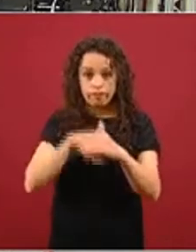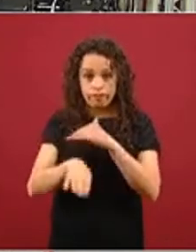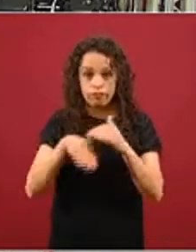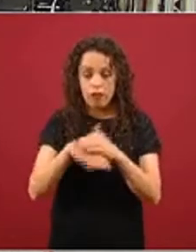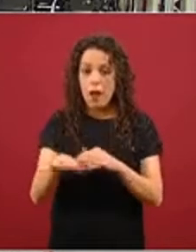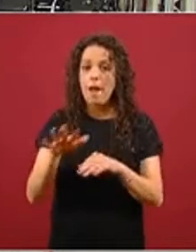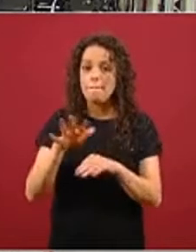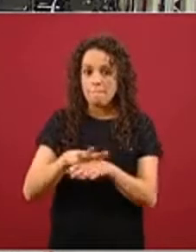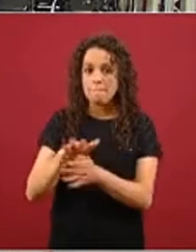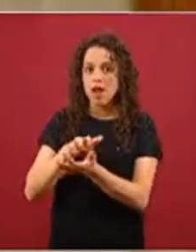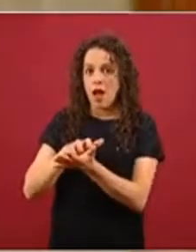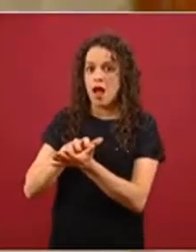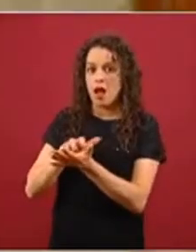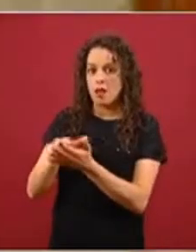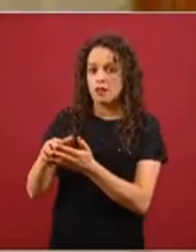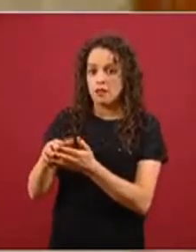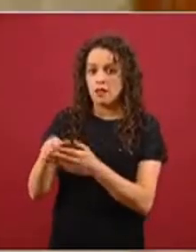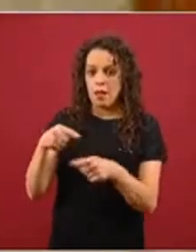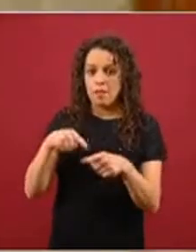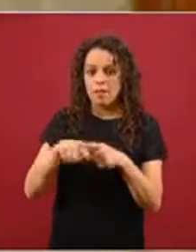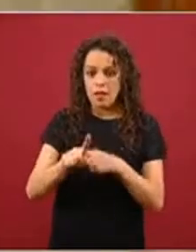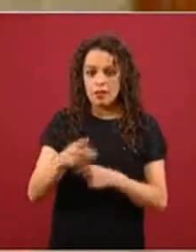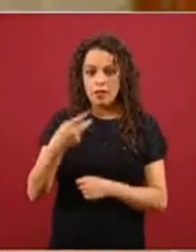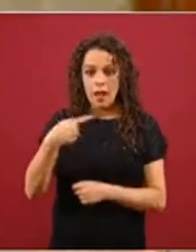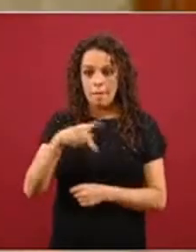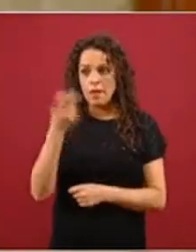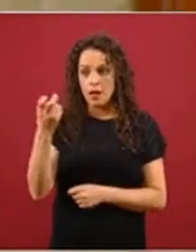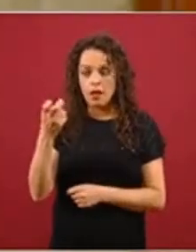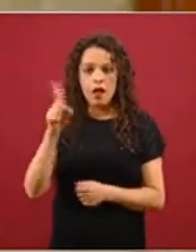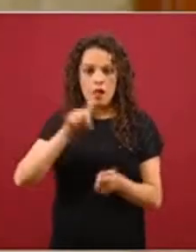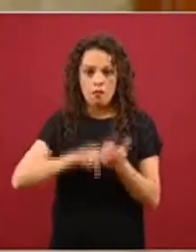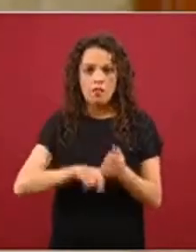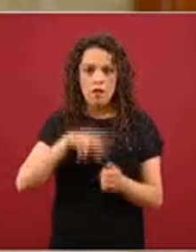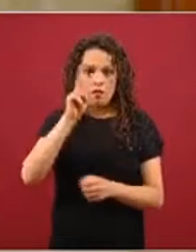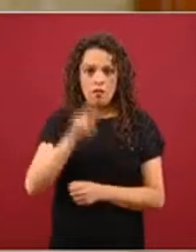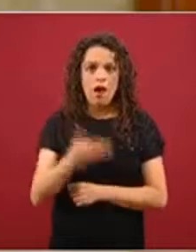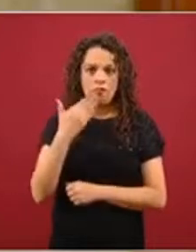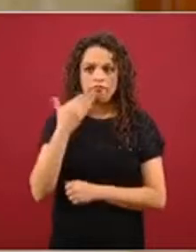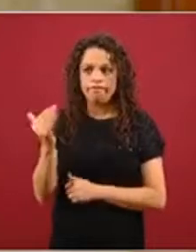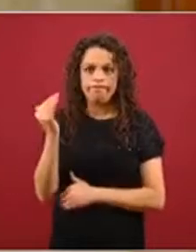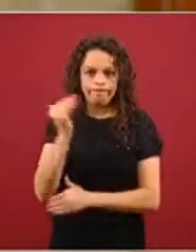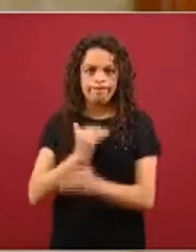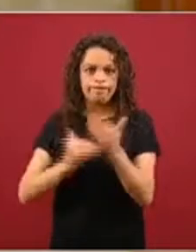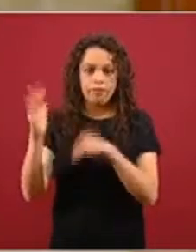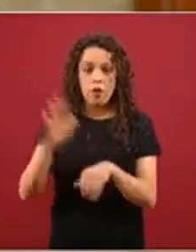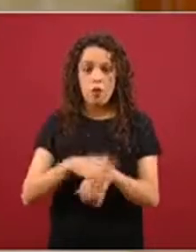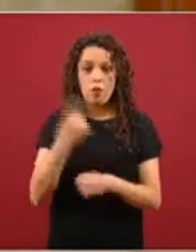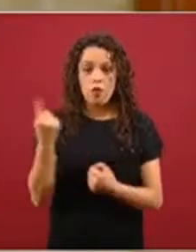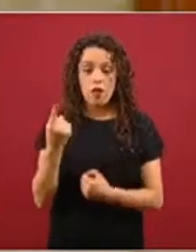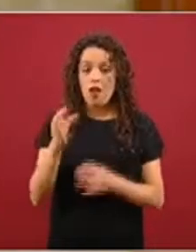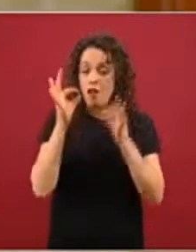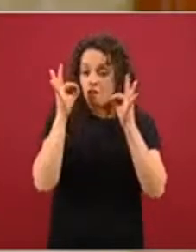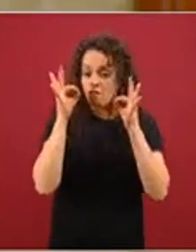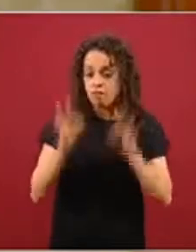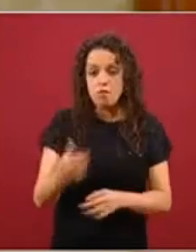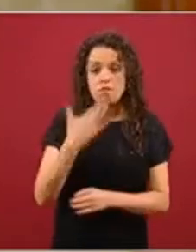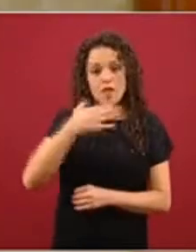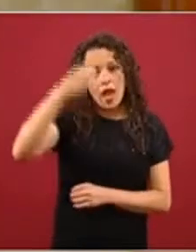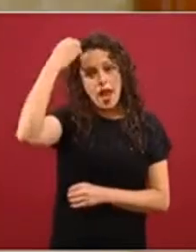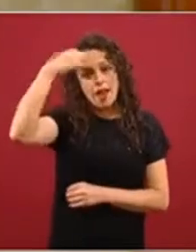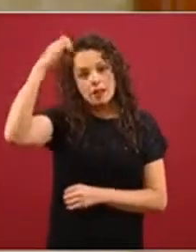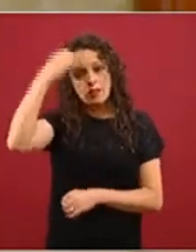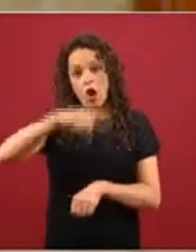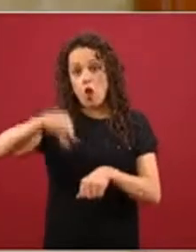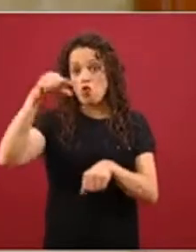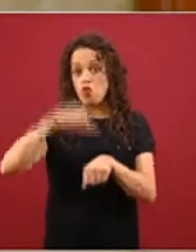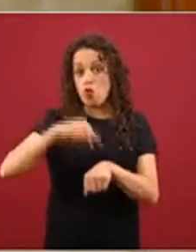instalada seguramente es un éxito. Y bueno, la alta competencia de los doctores, los médicos y los especialistas